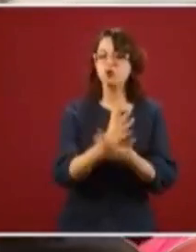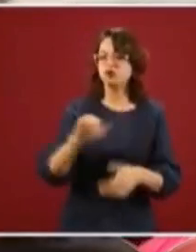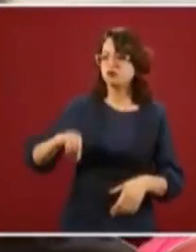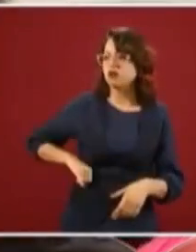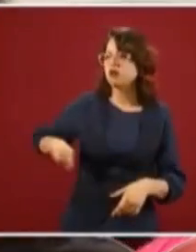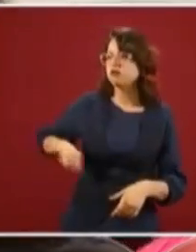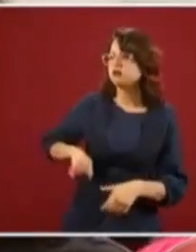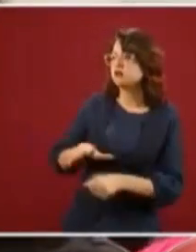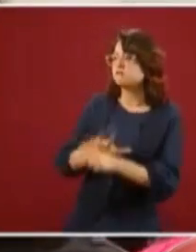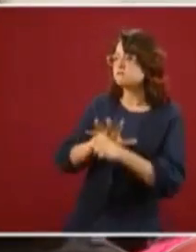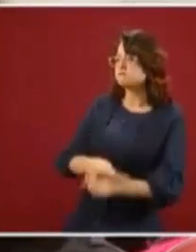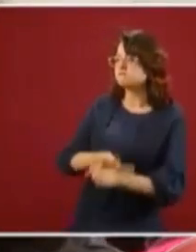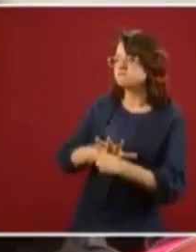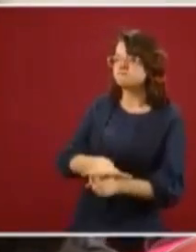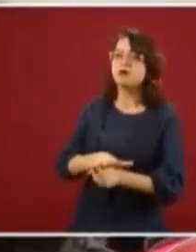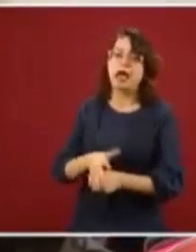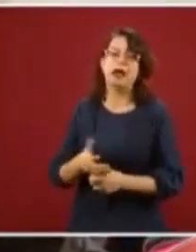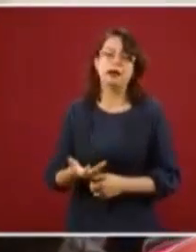o